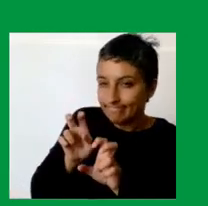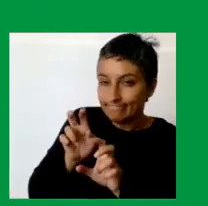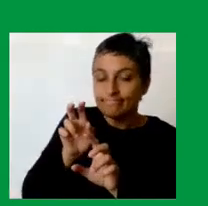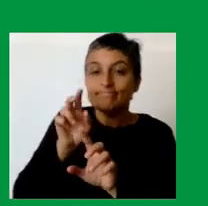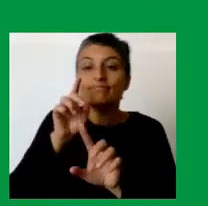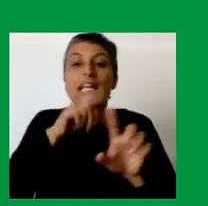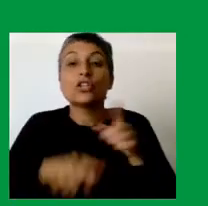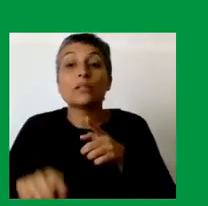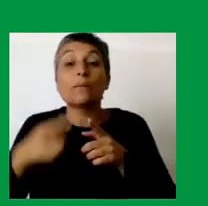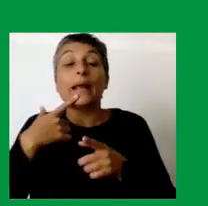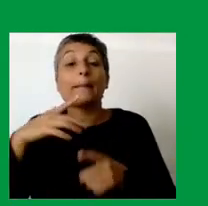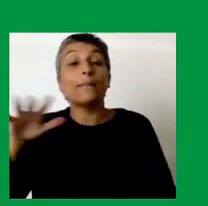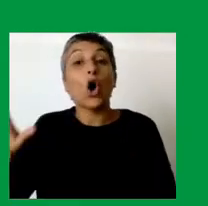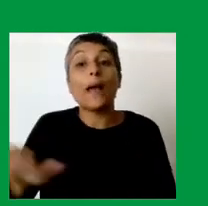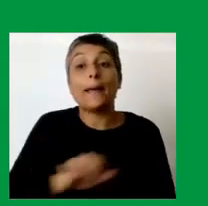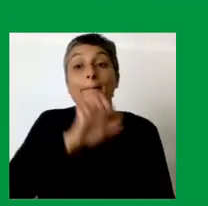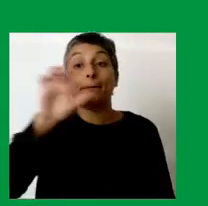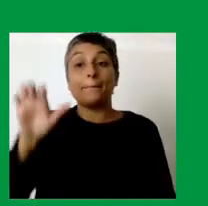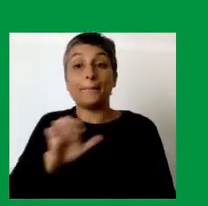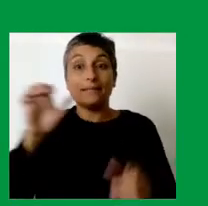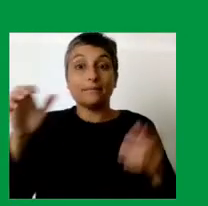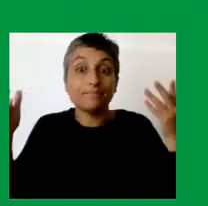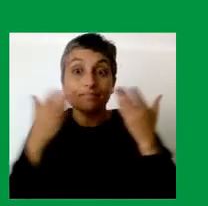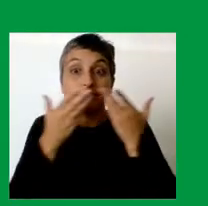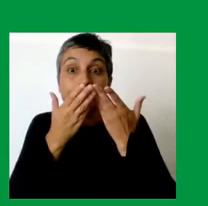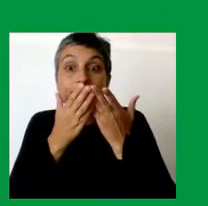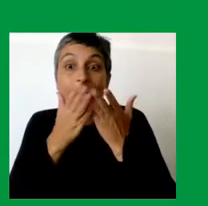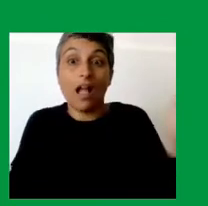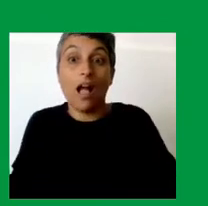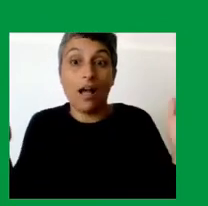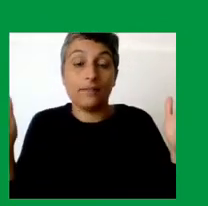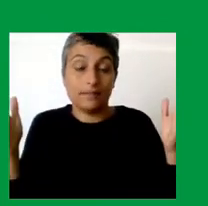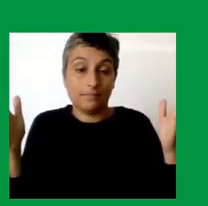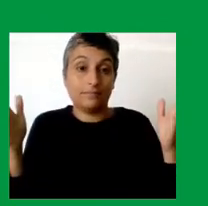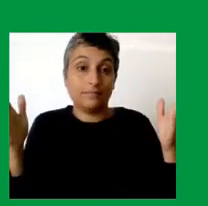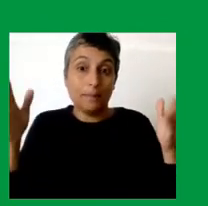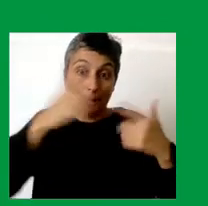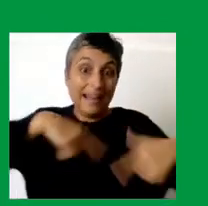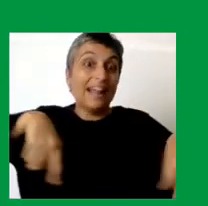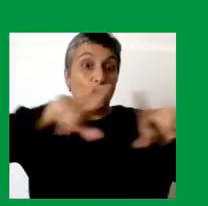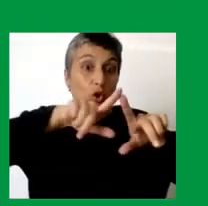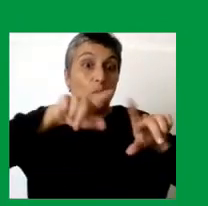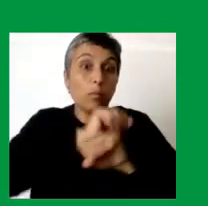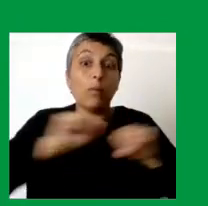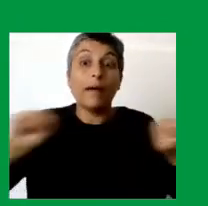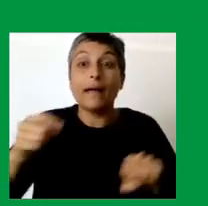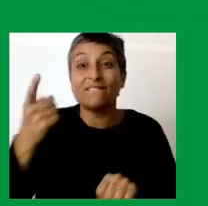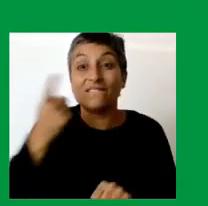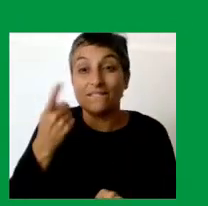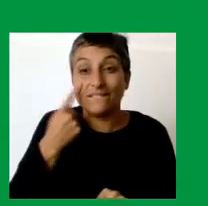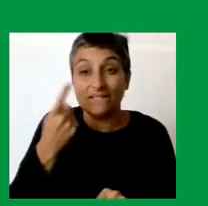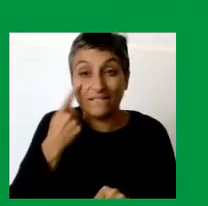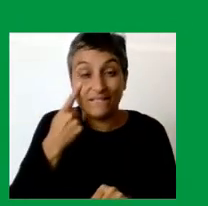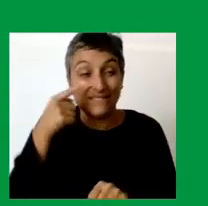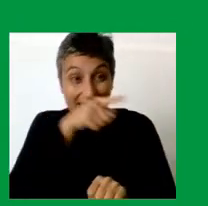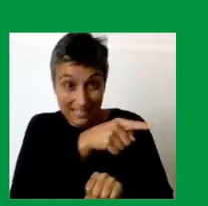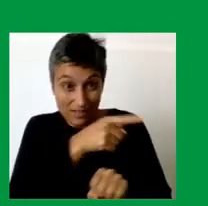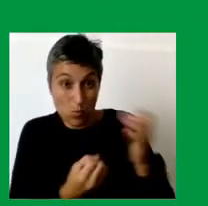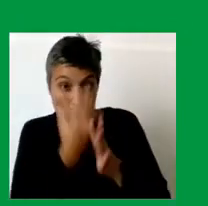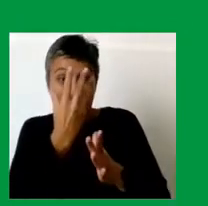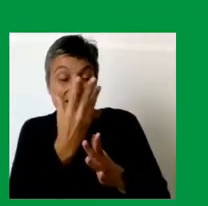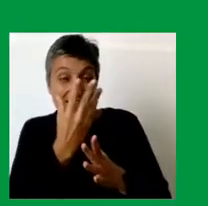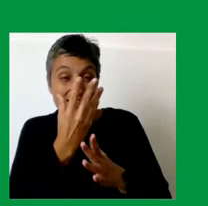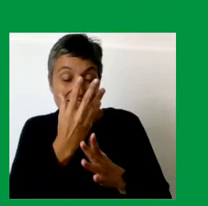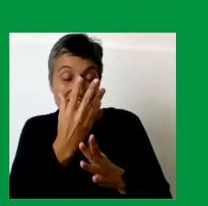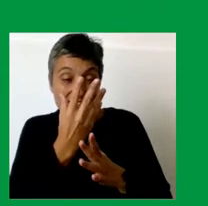empresa abrió, digamos, la posibilidad al público masivo de hacer un beta test, es decir, probar esta